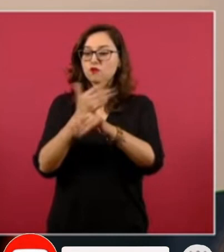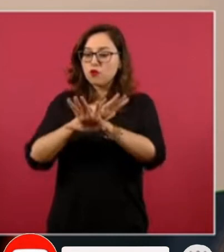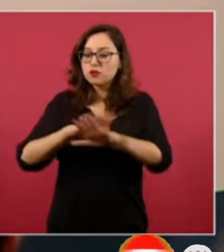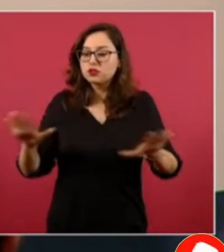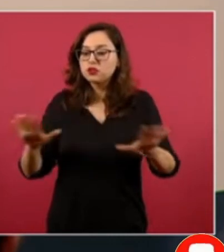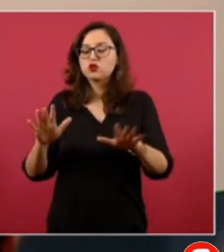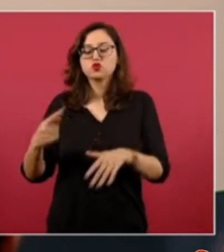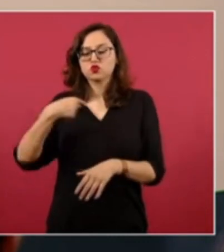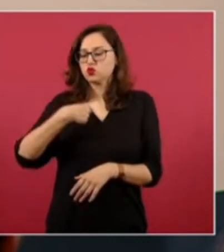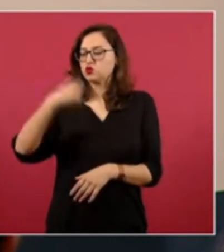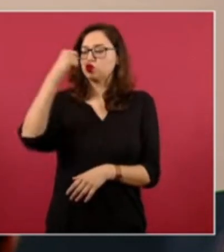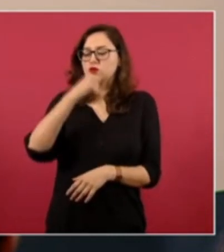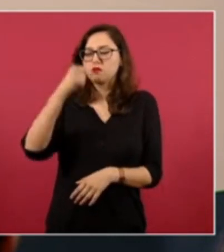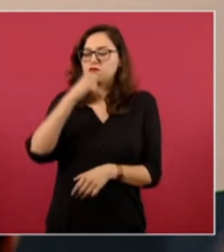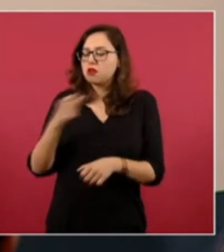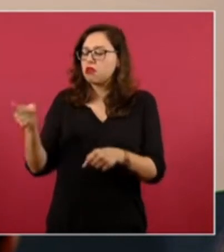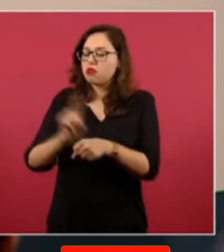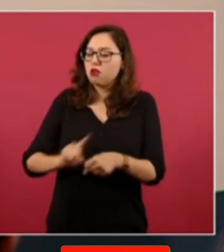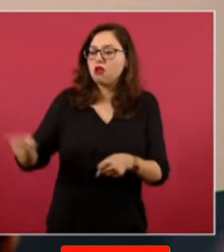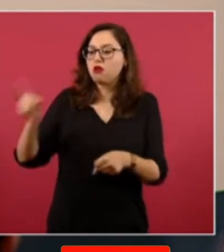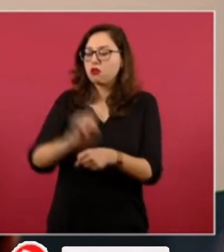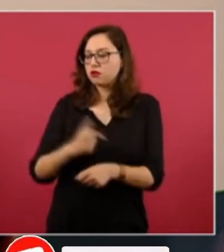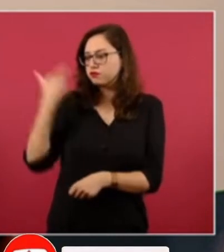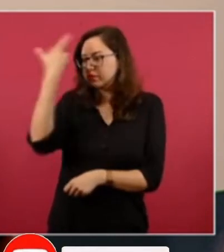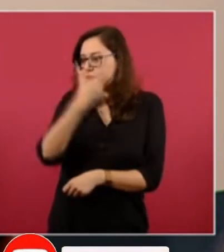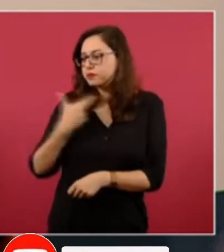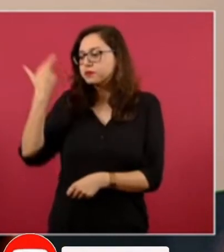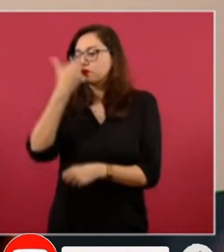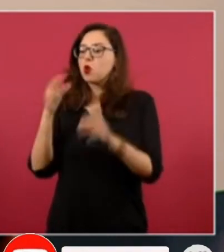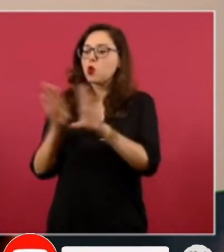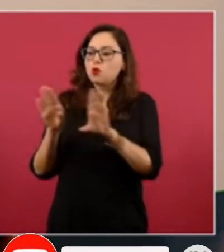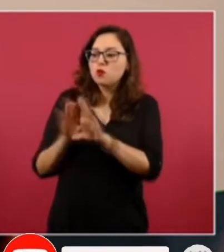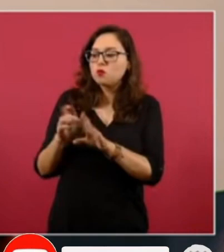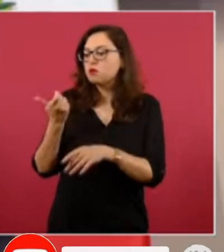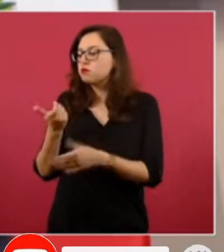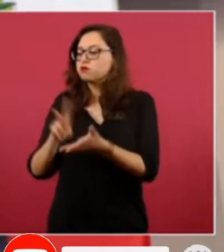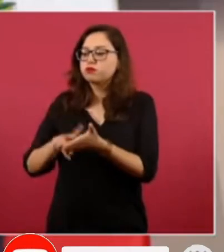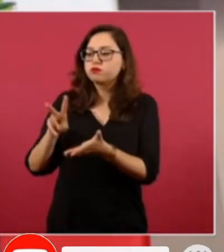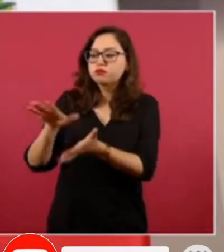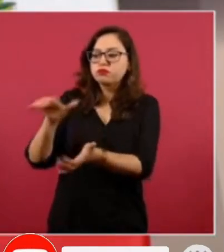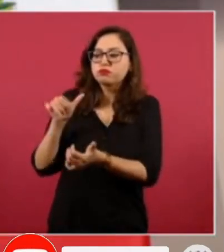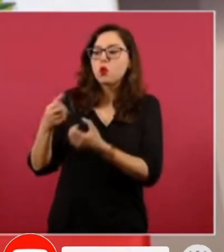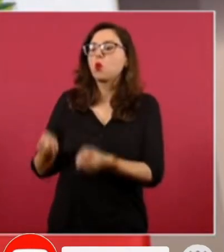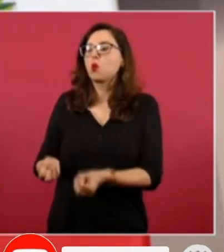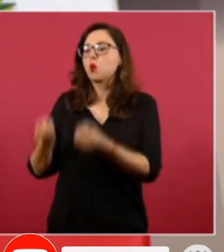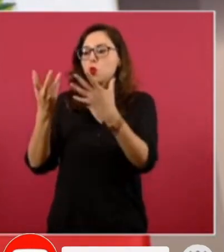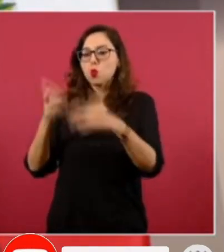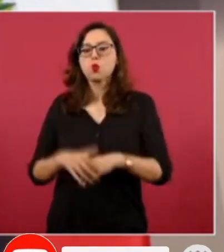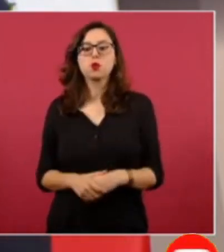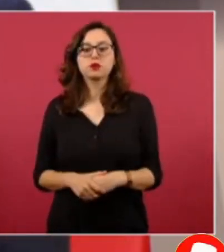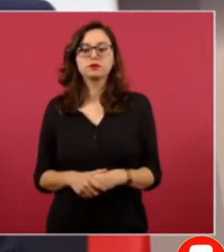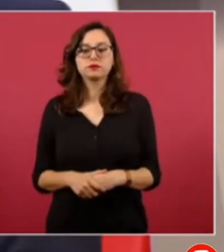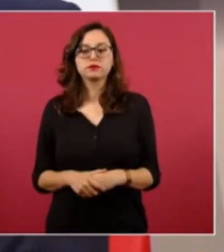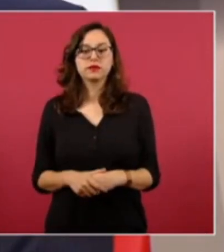reviso diariamente, así como nos reunimos todas las mañanas para